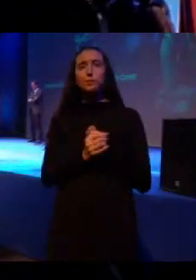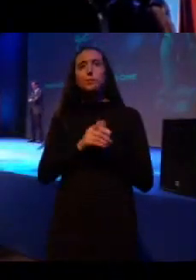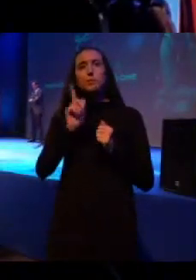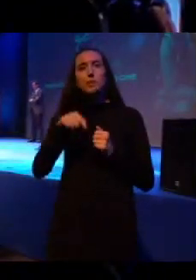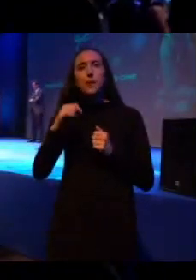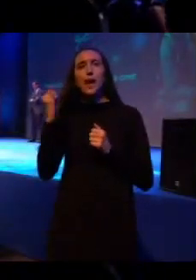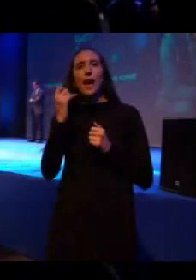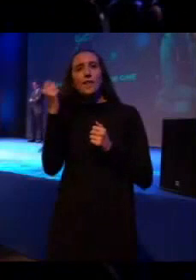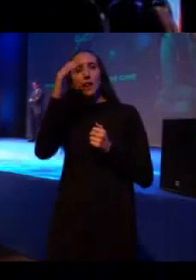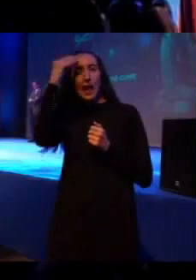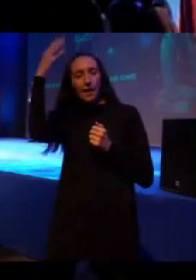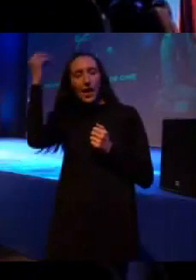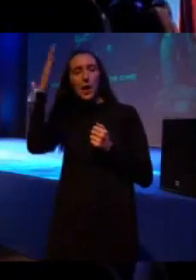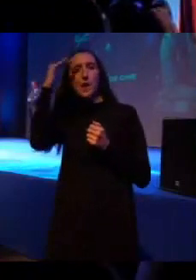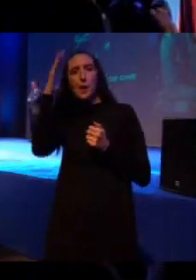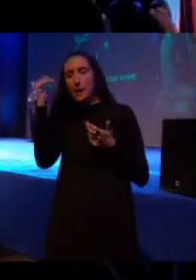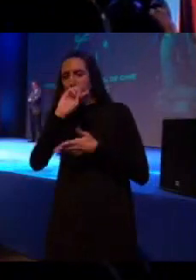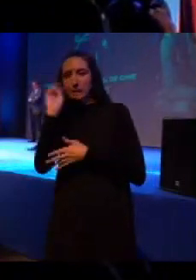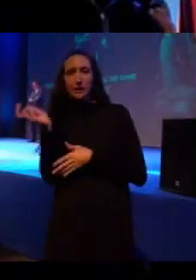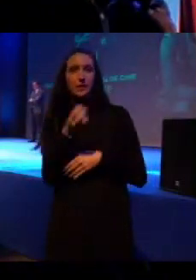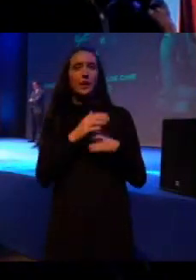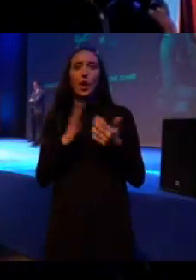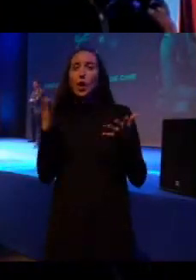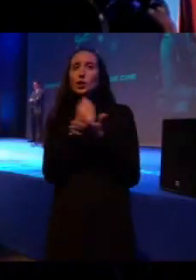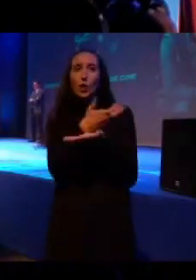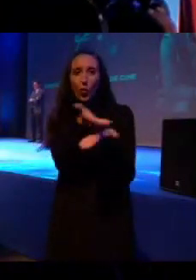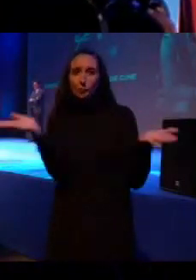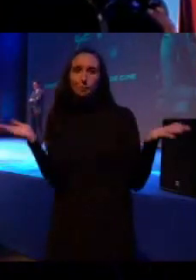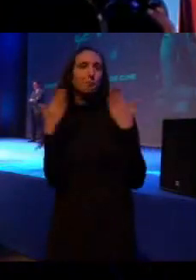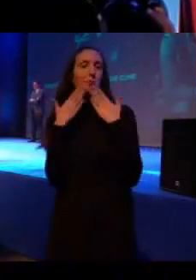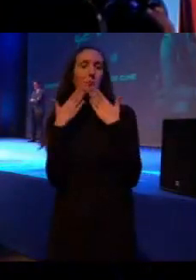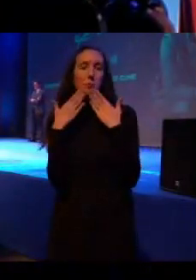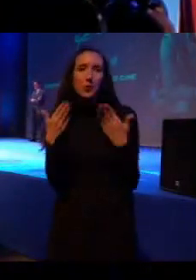Javier, Edelmar, José, bueno, todos vosotros, muchísimas gracias